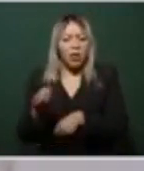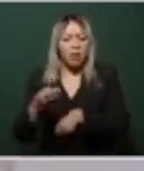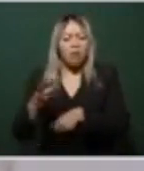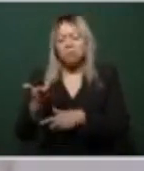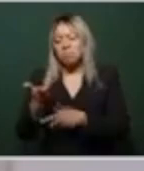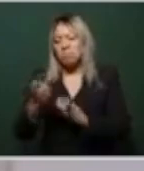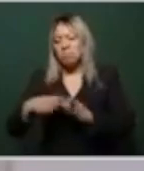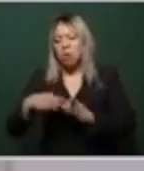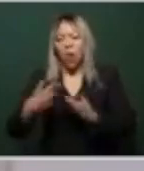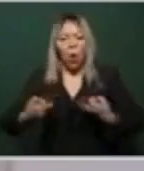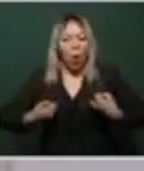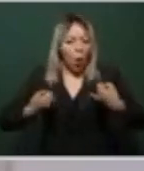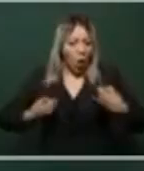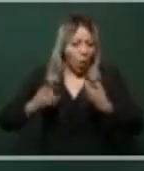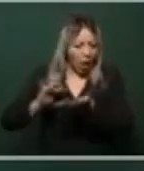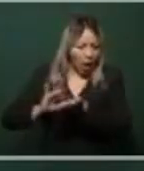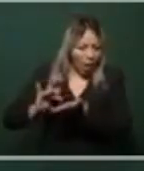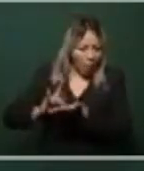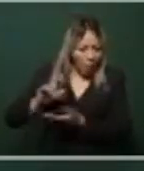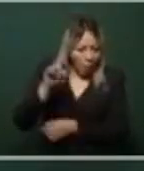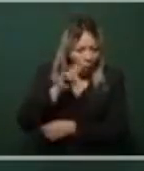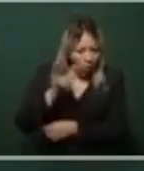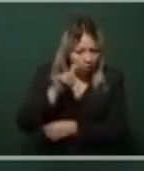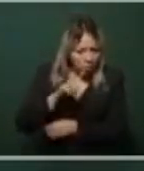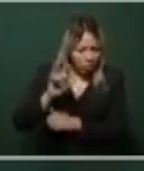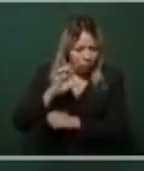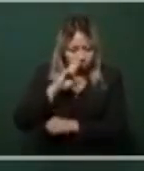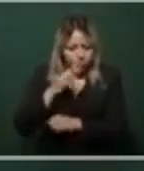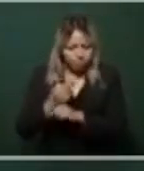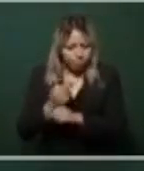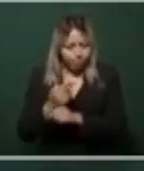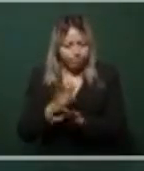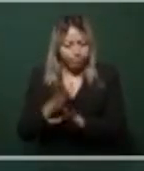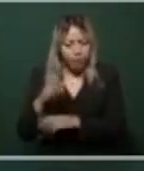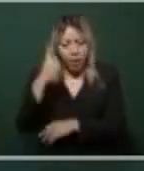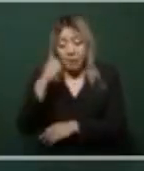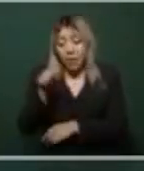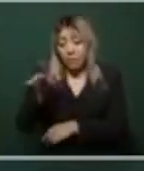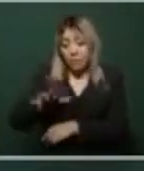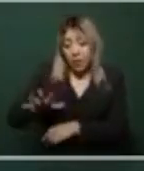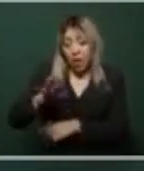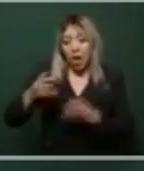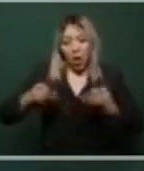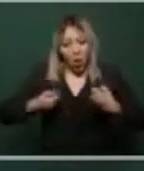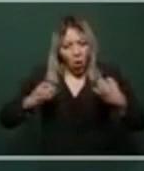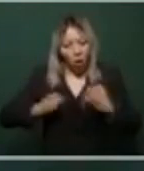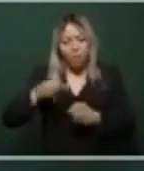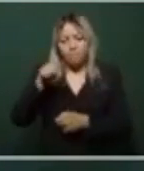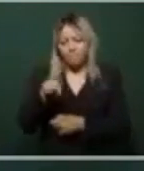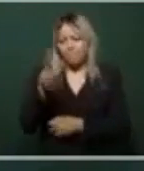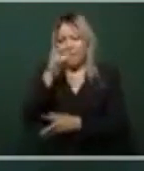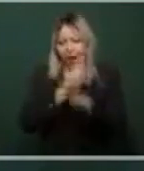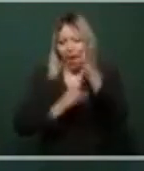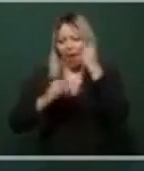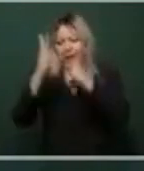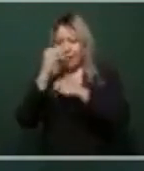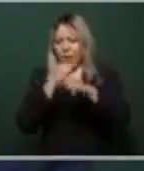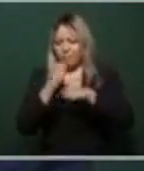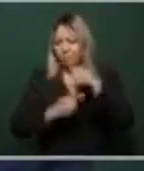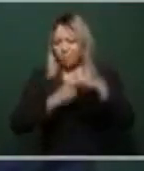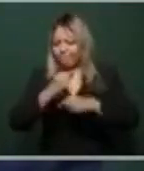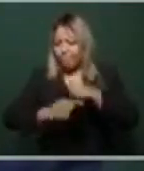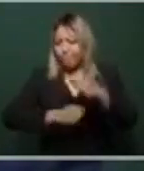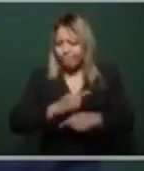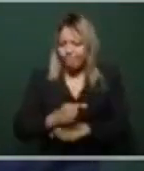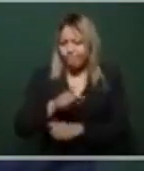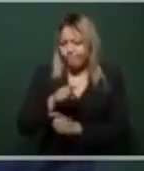tutelarlos para que el joven vaya y se forme y se capacite